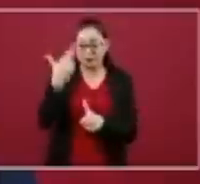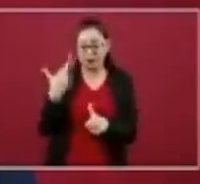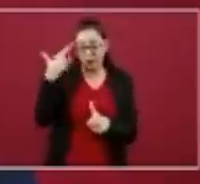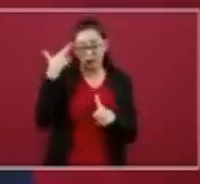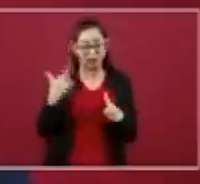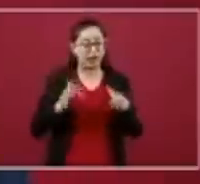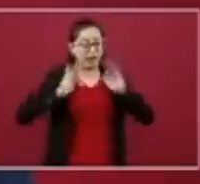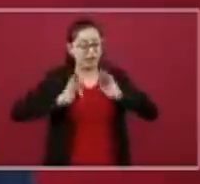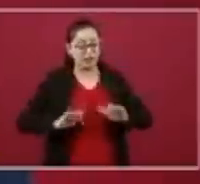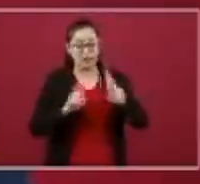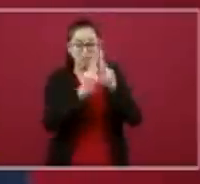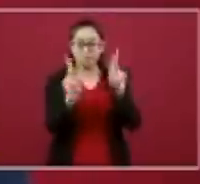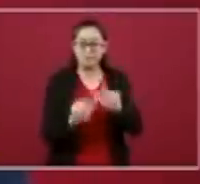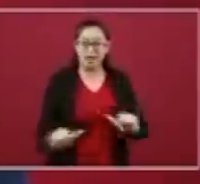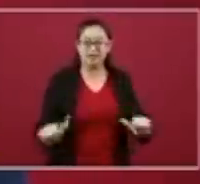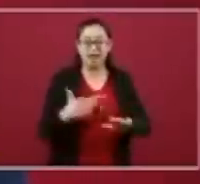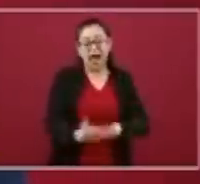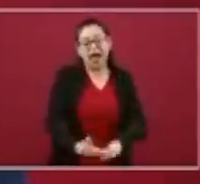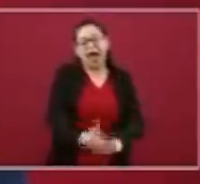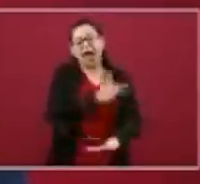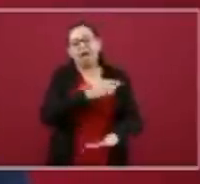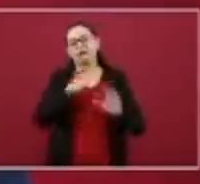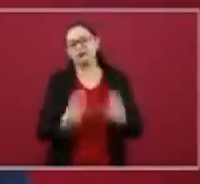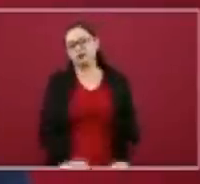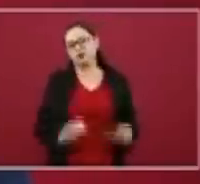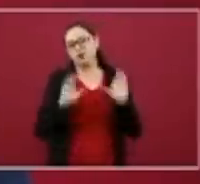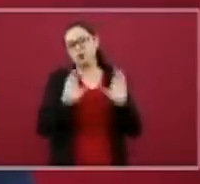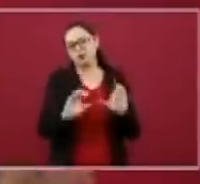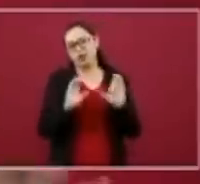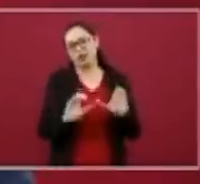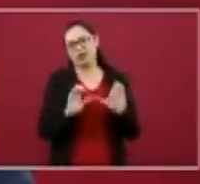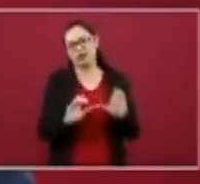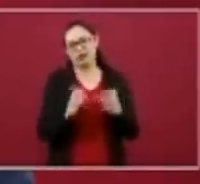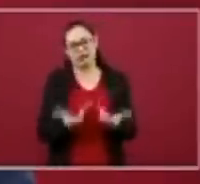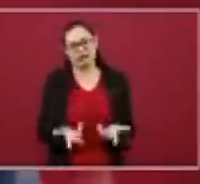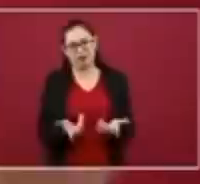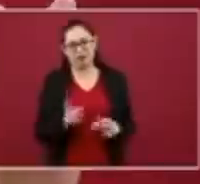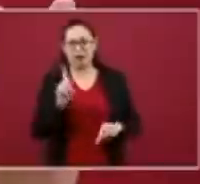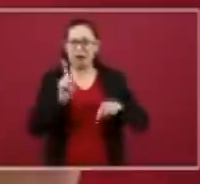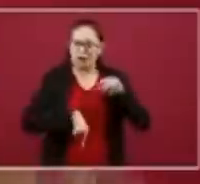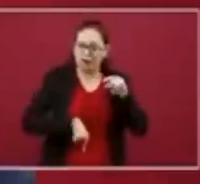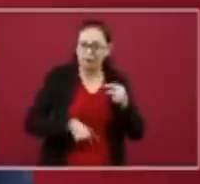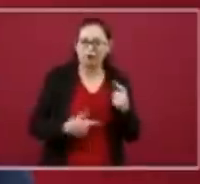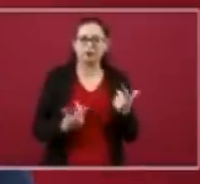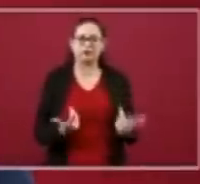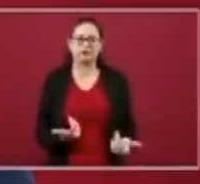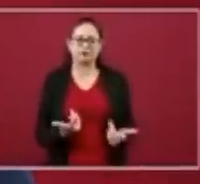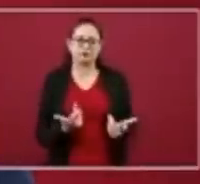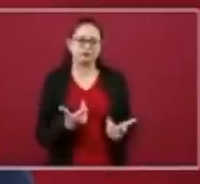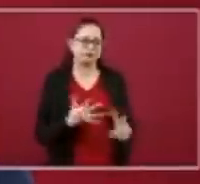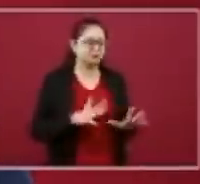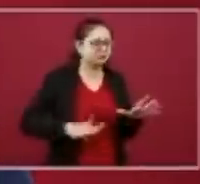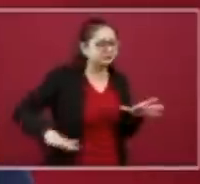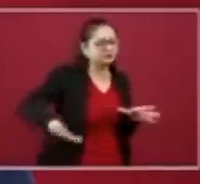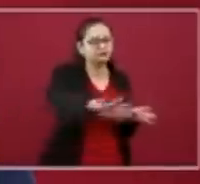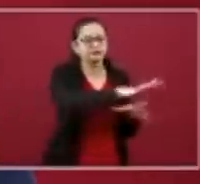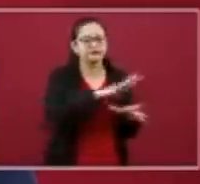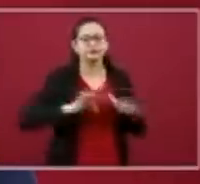país es la prevención, o sea, es el bienestar,